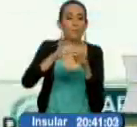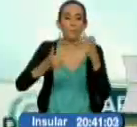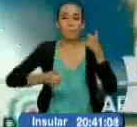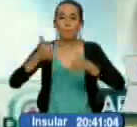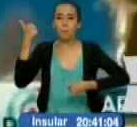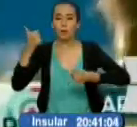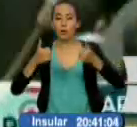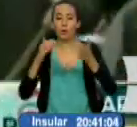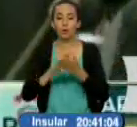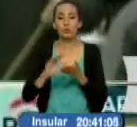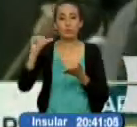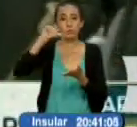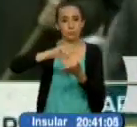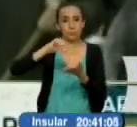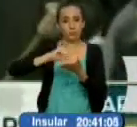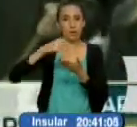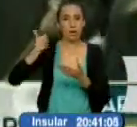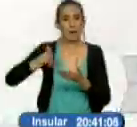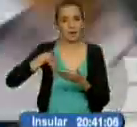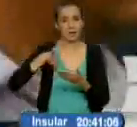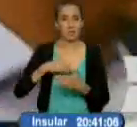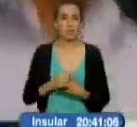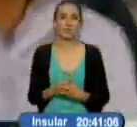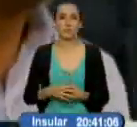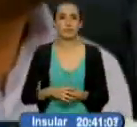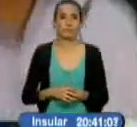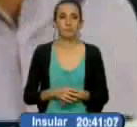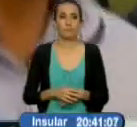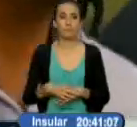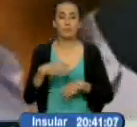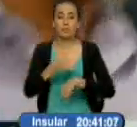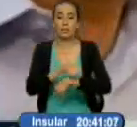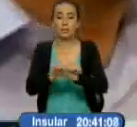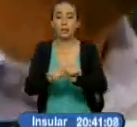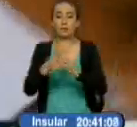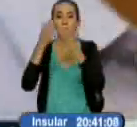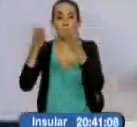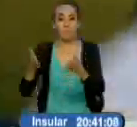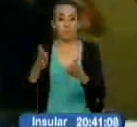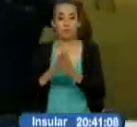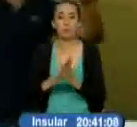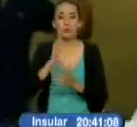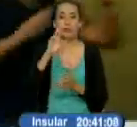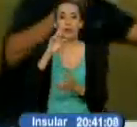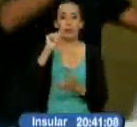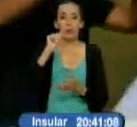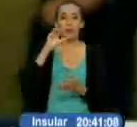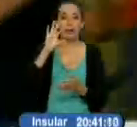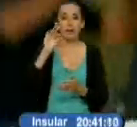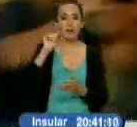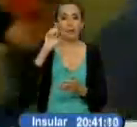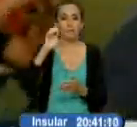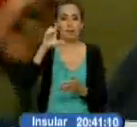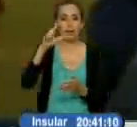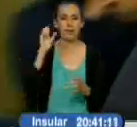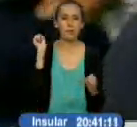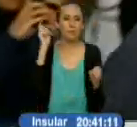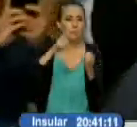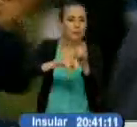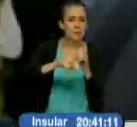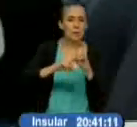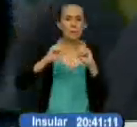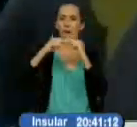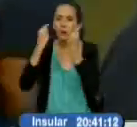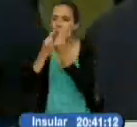en la provincia de Buenos Aires. El futbolista mexicano Rafael Márquez aseguró no pertenecer a ninguna